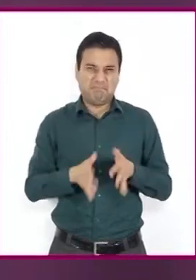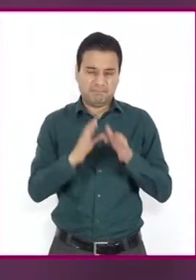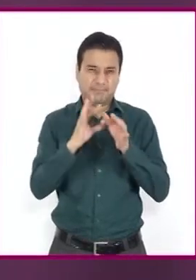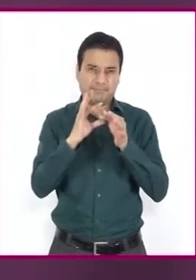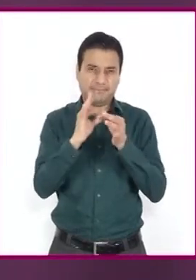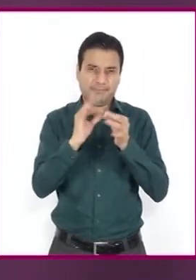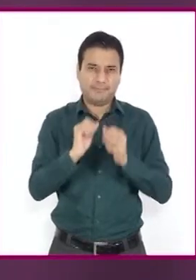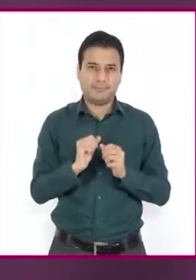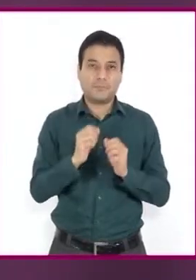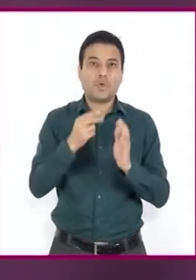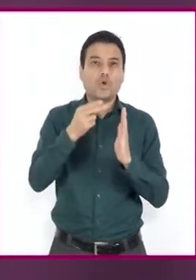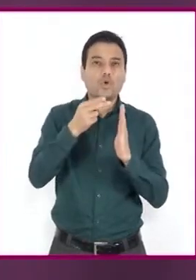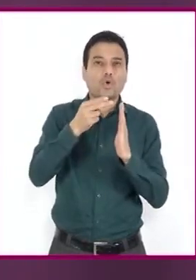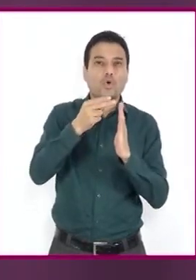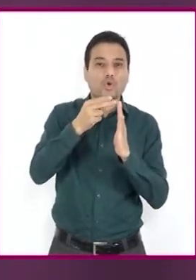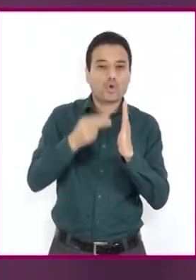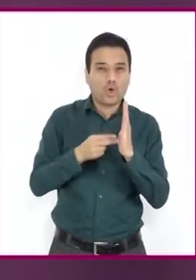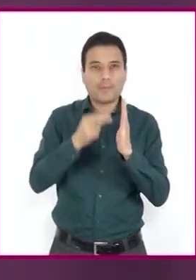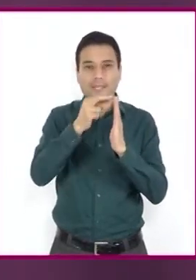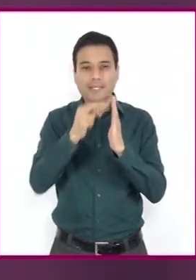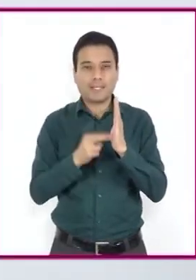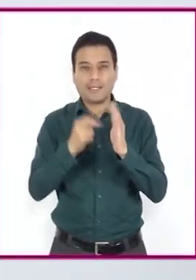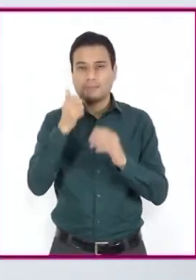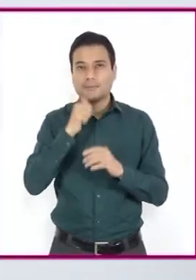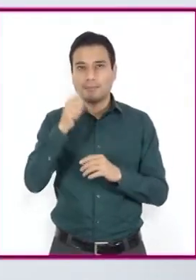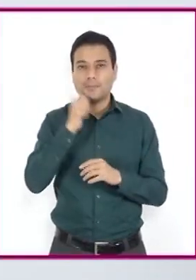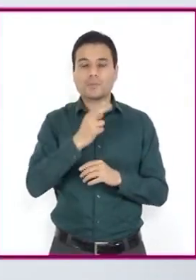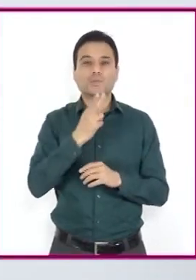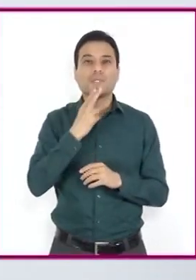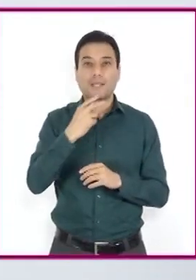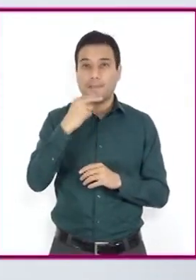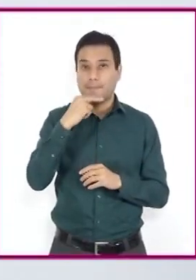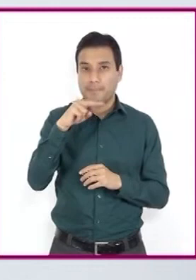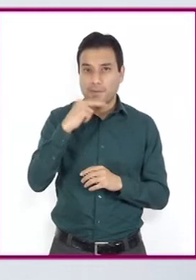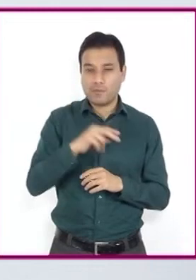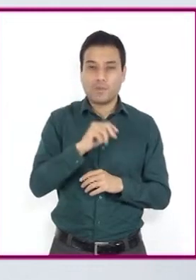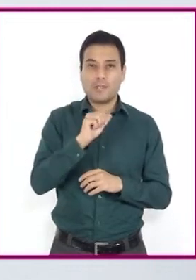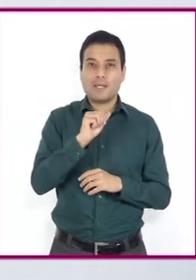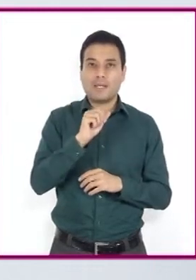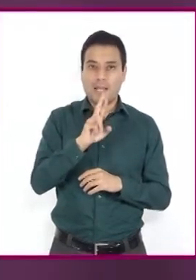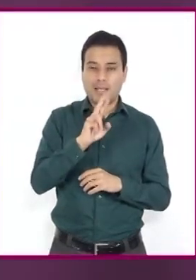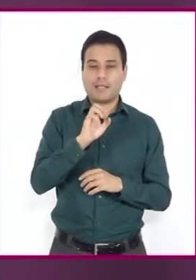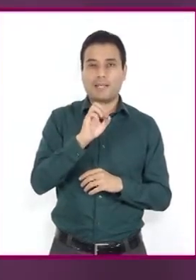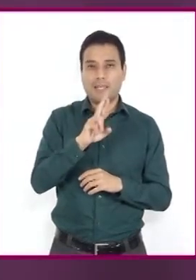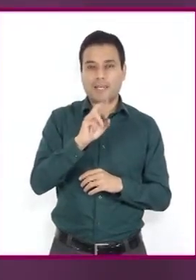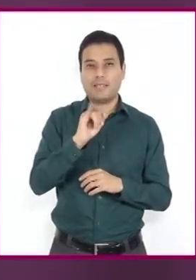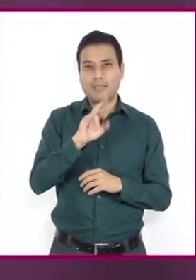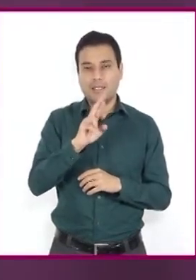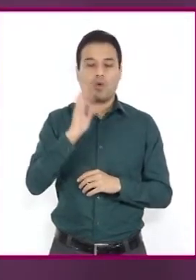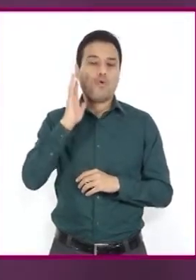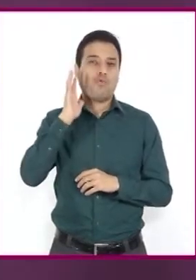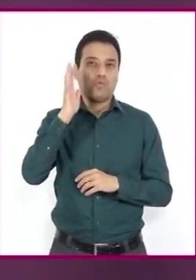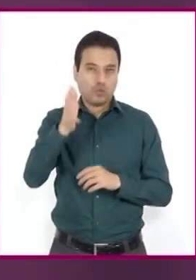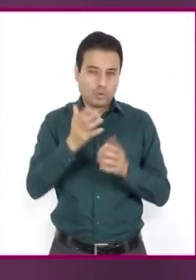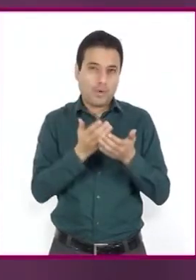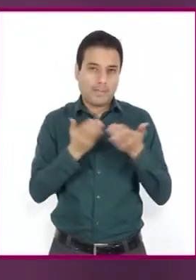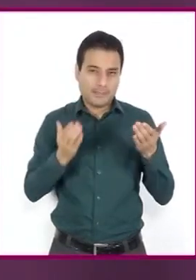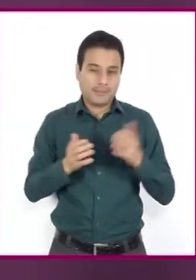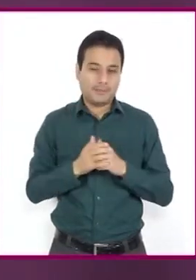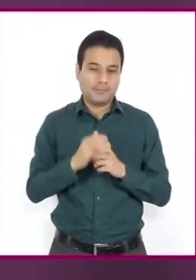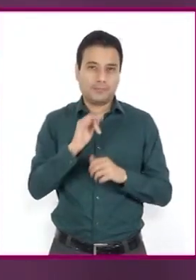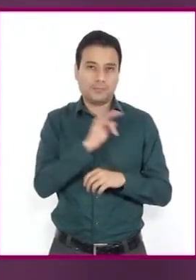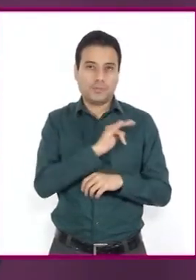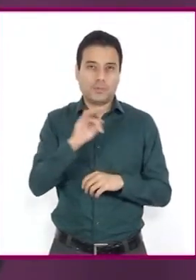las normas suelen redactarse en infinitivo, en presente y en futuro indicativo. además de otras formas verbales como en